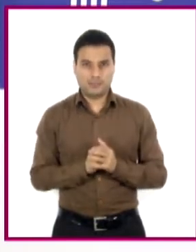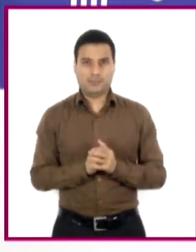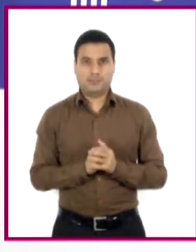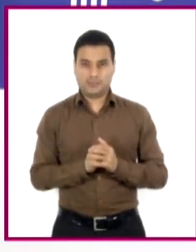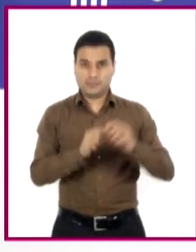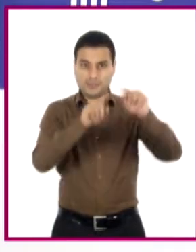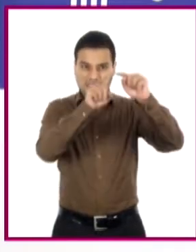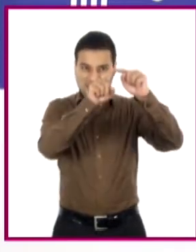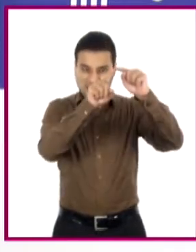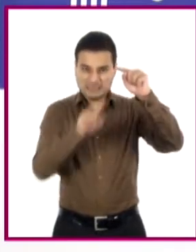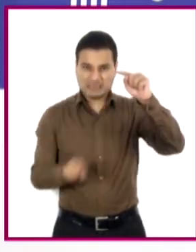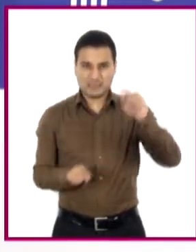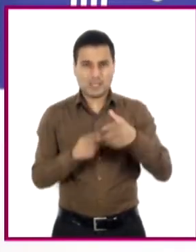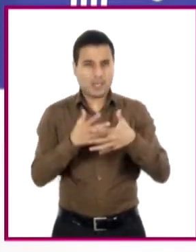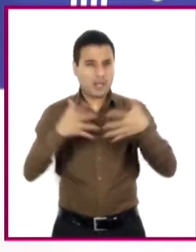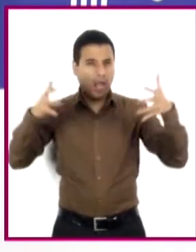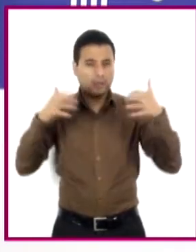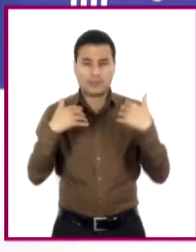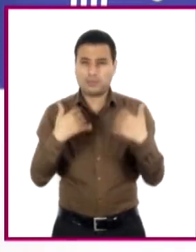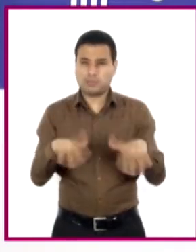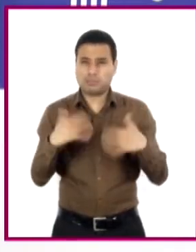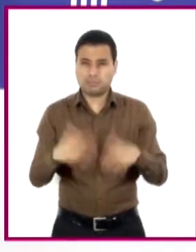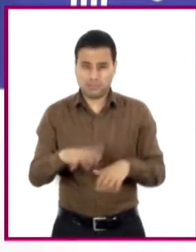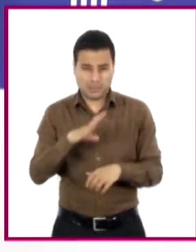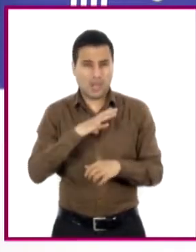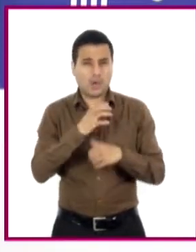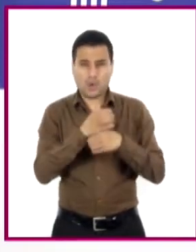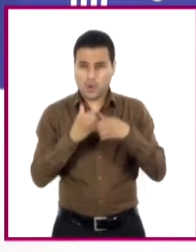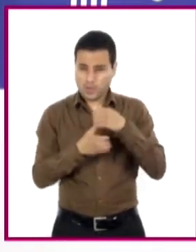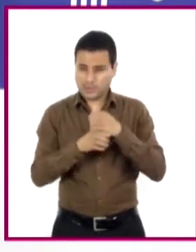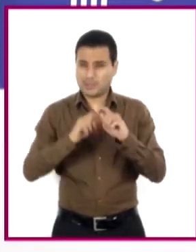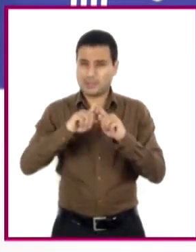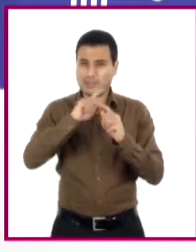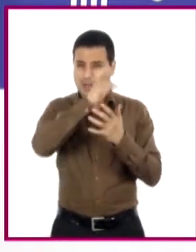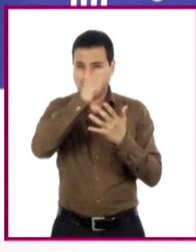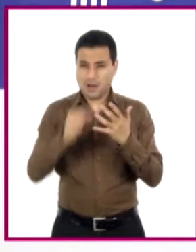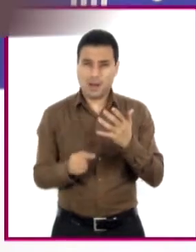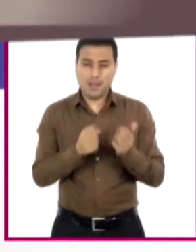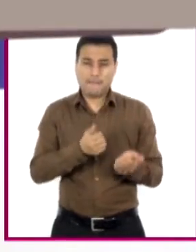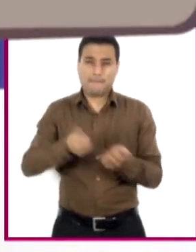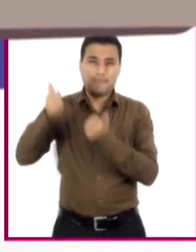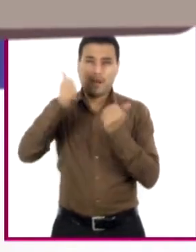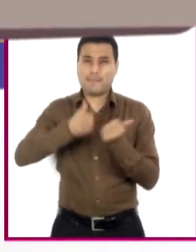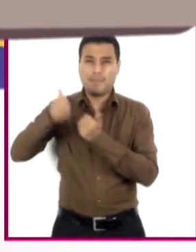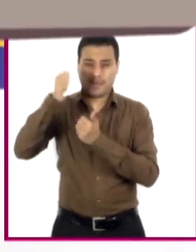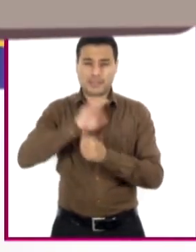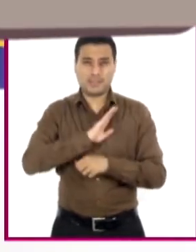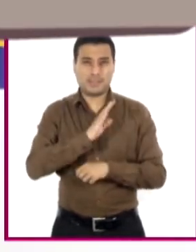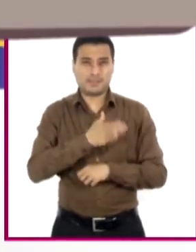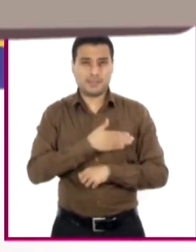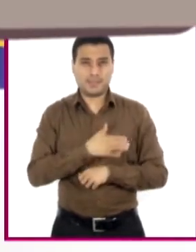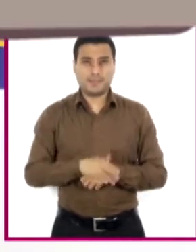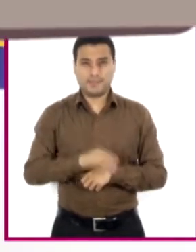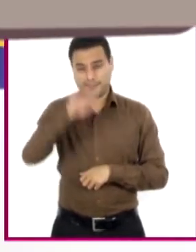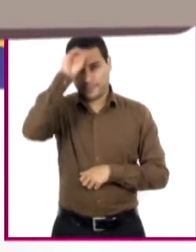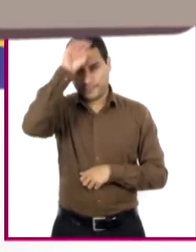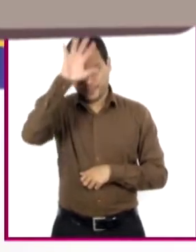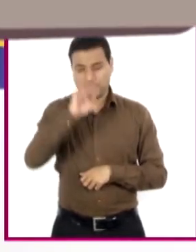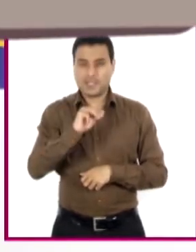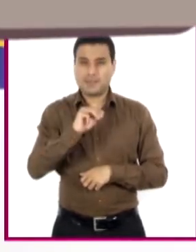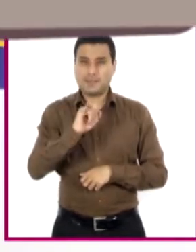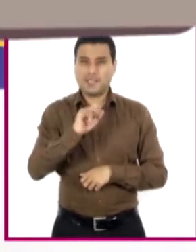extensión territorial donde se obtenían cuantiosos recursos, principalmente de la minería, así como de otras